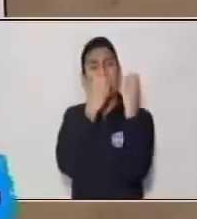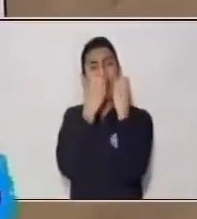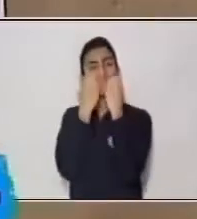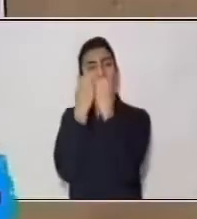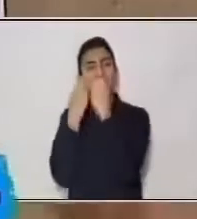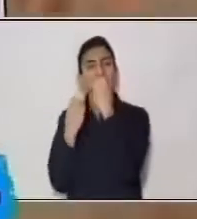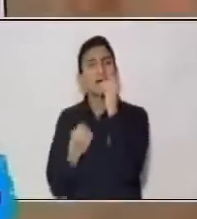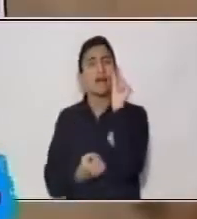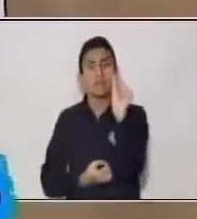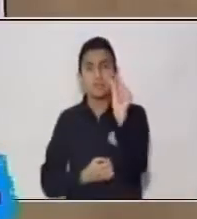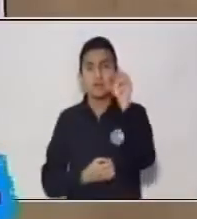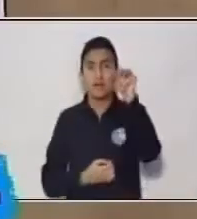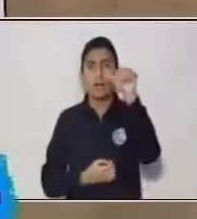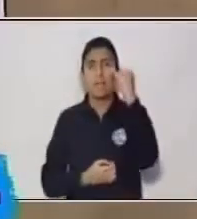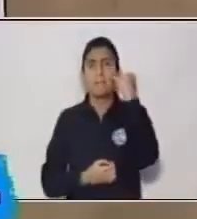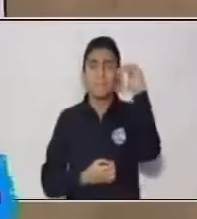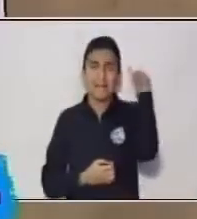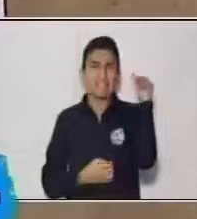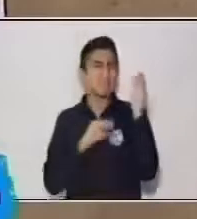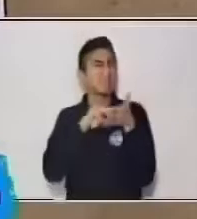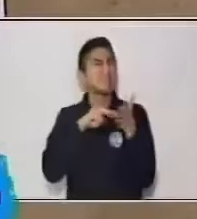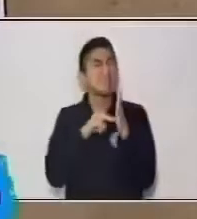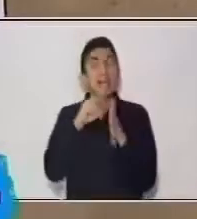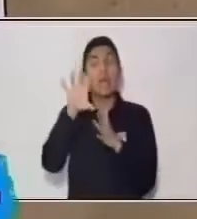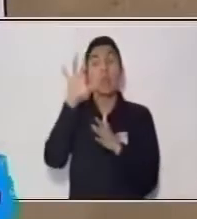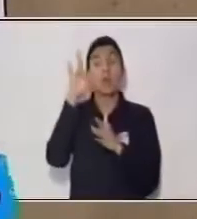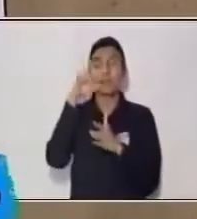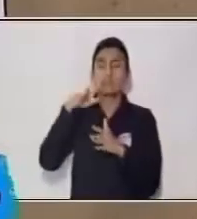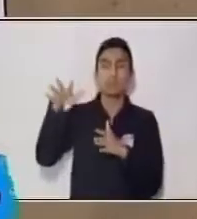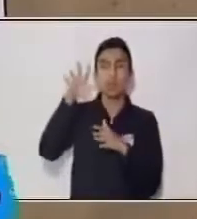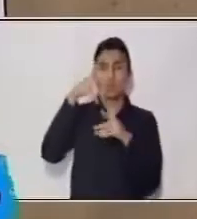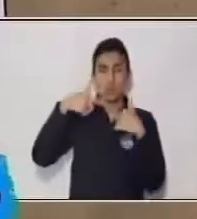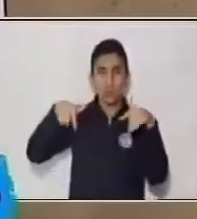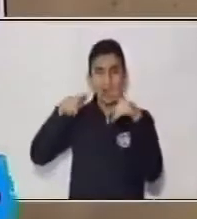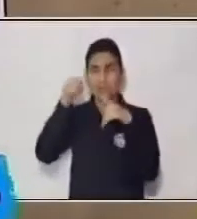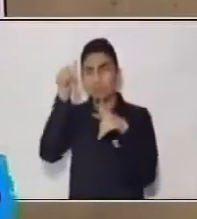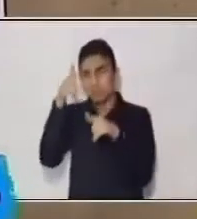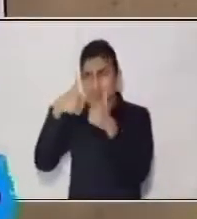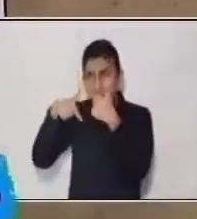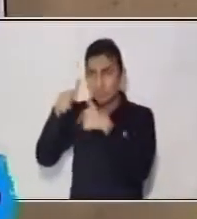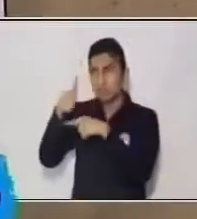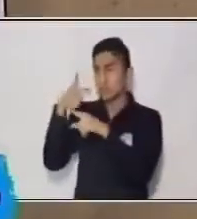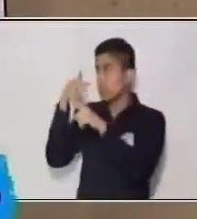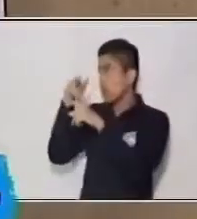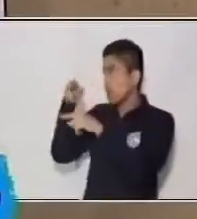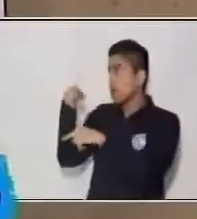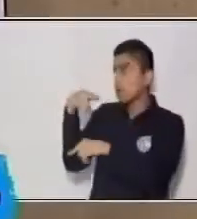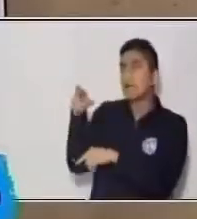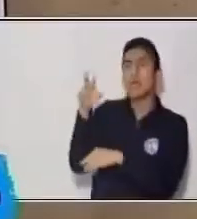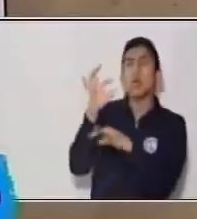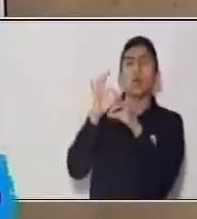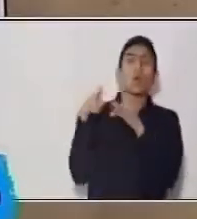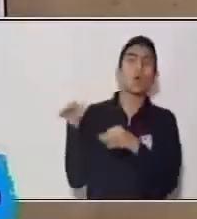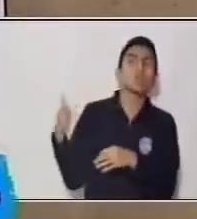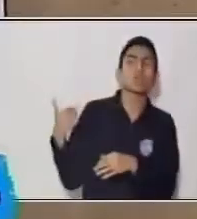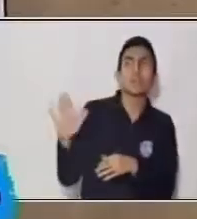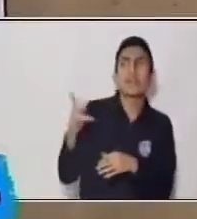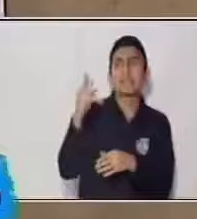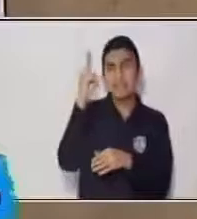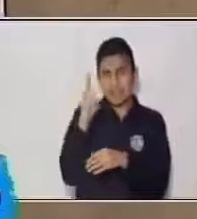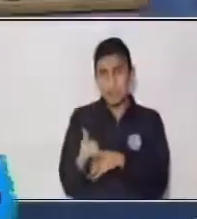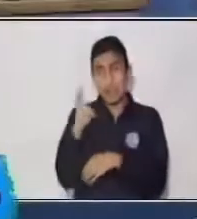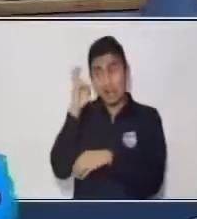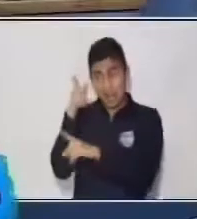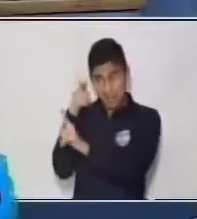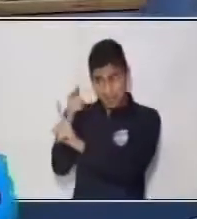los encuentra en todos estos lugares, en esos peces, en esos ríos, en esas piedras obsidianas.